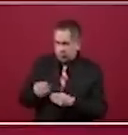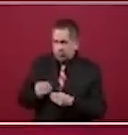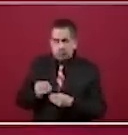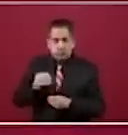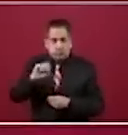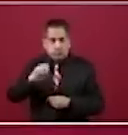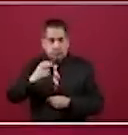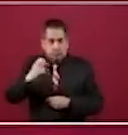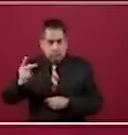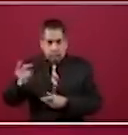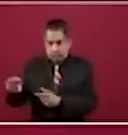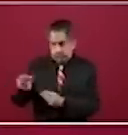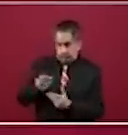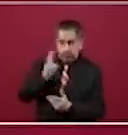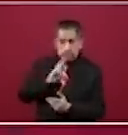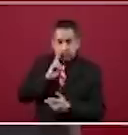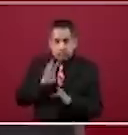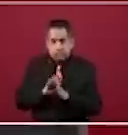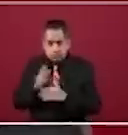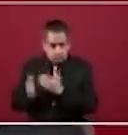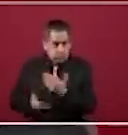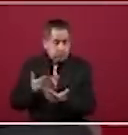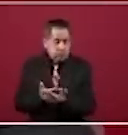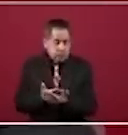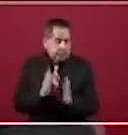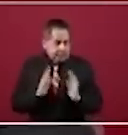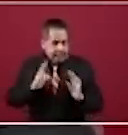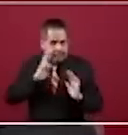Hacienda sobre la propuesta,